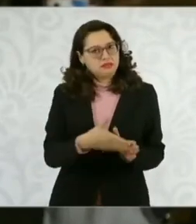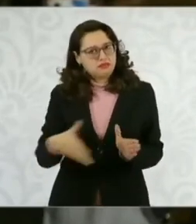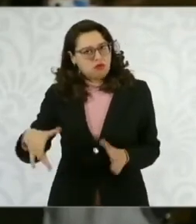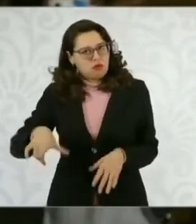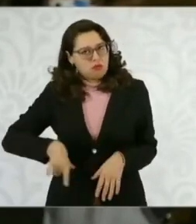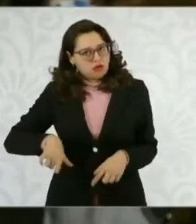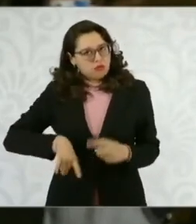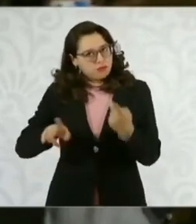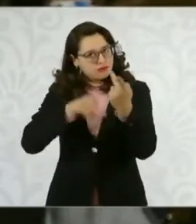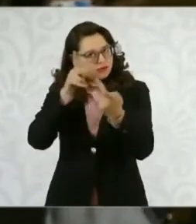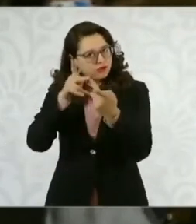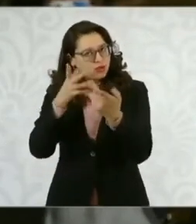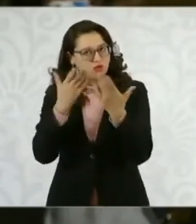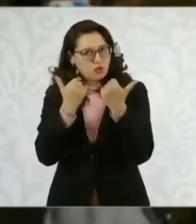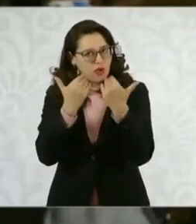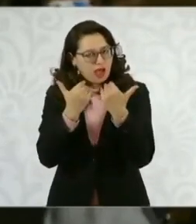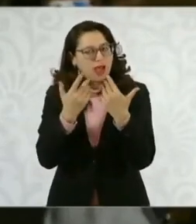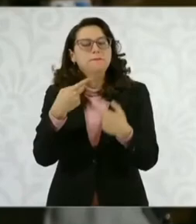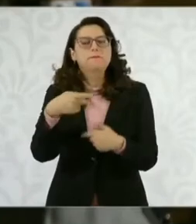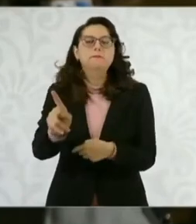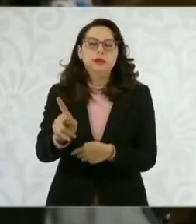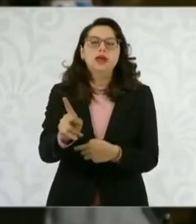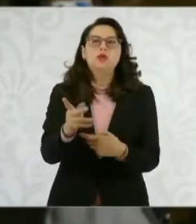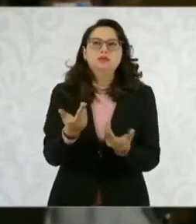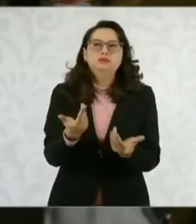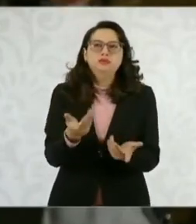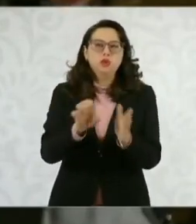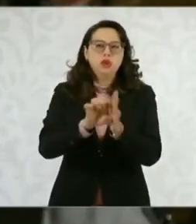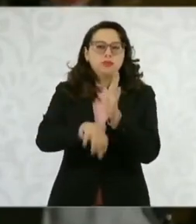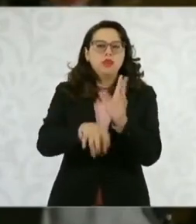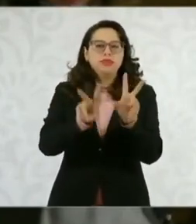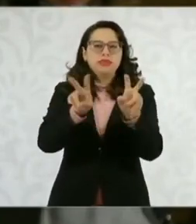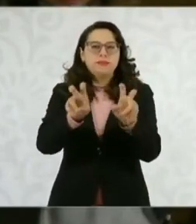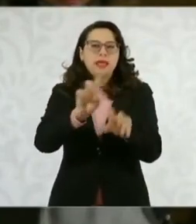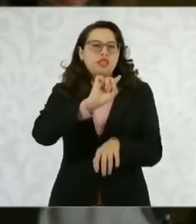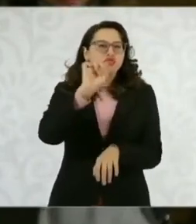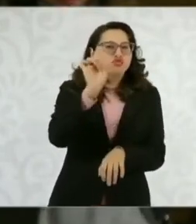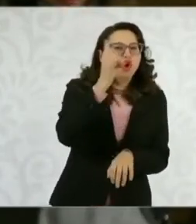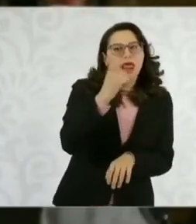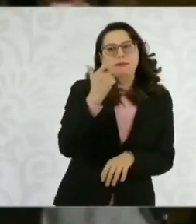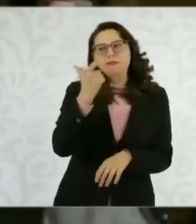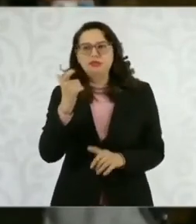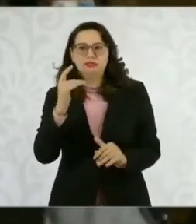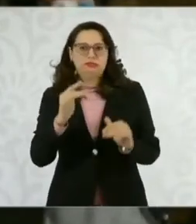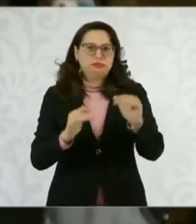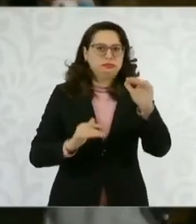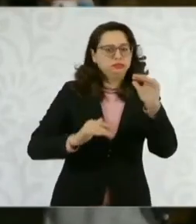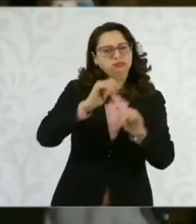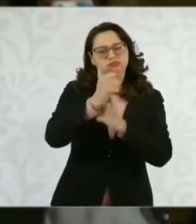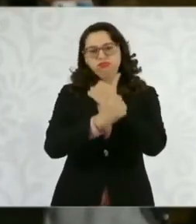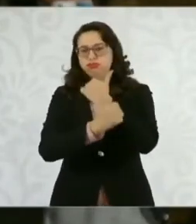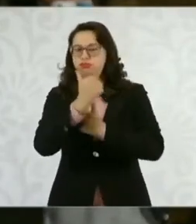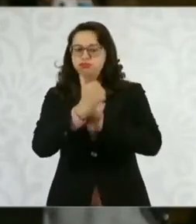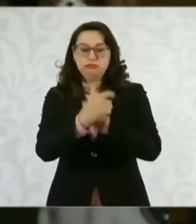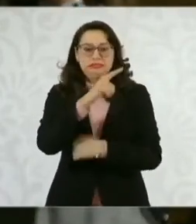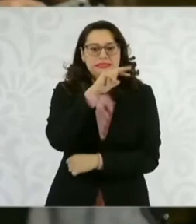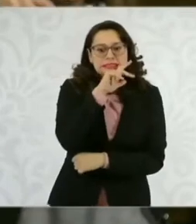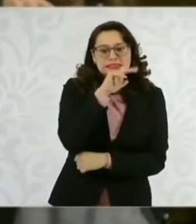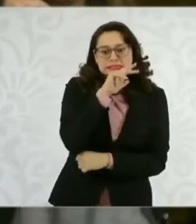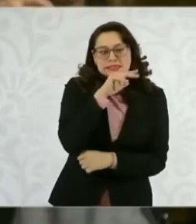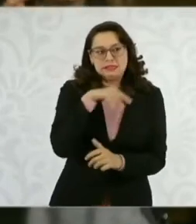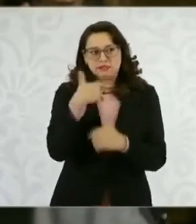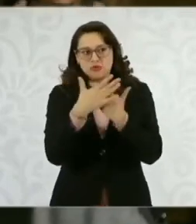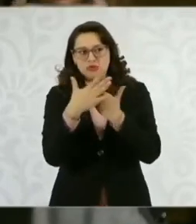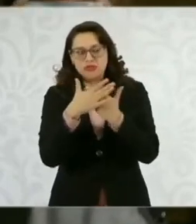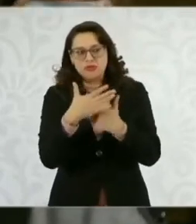tema del tipo de cambio, por ejemplo, pues sí que nos ha generado cierta preocupación por las presiones que hay relativas pues a la llegada del nuevo